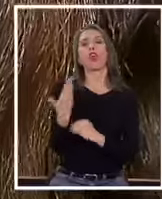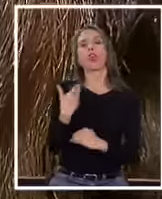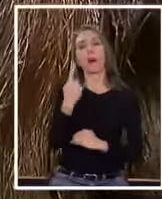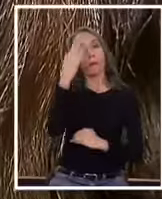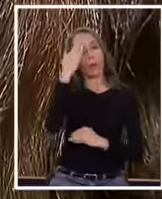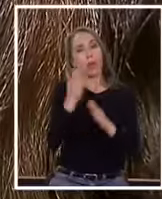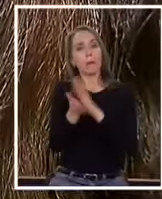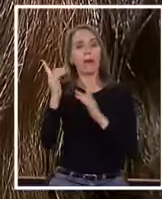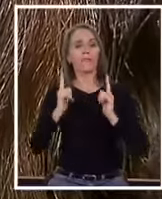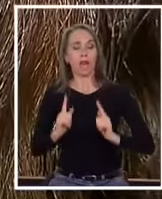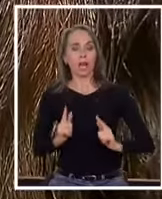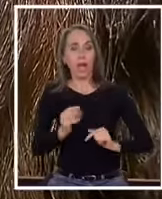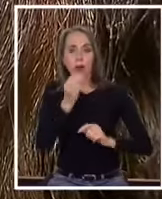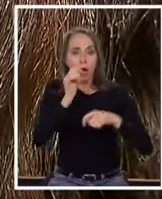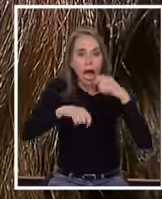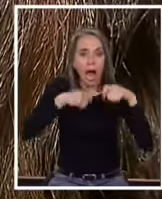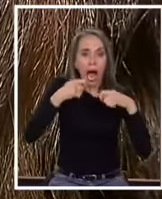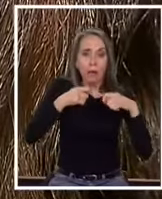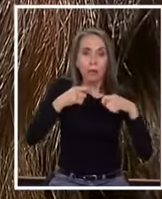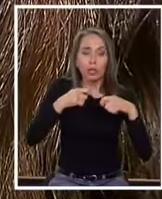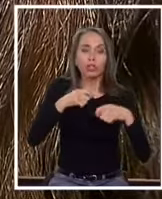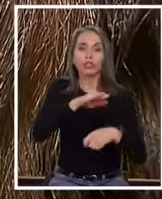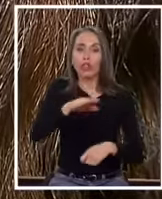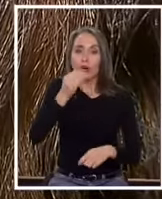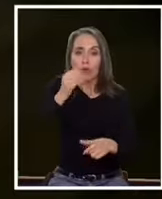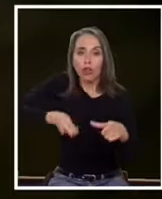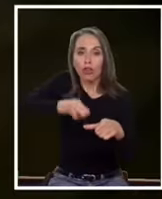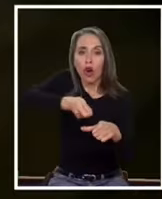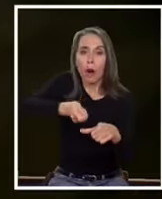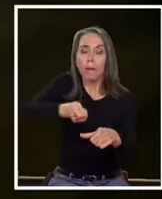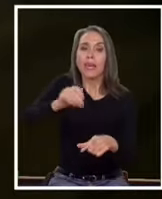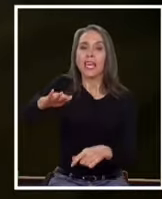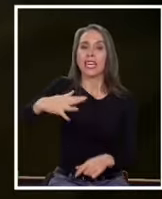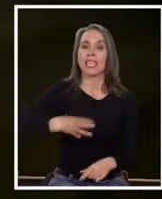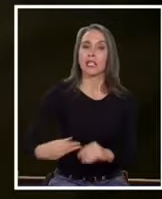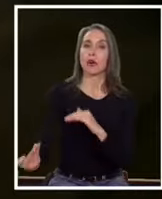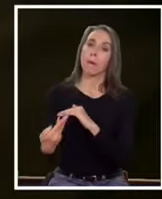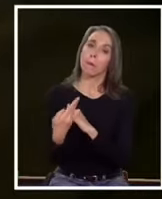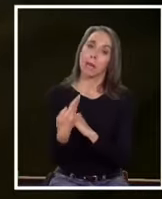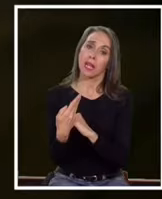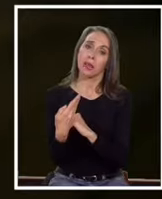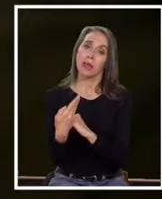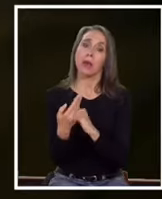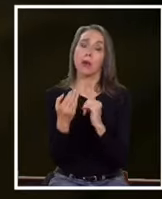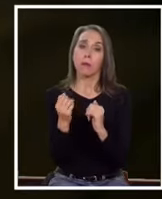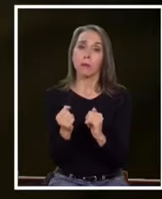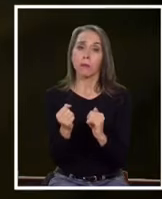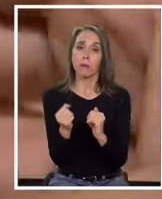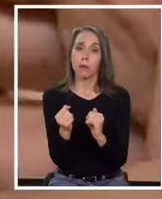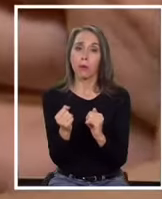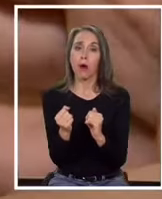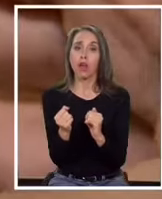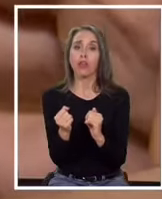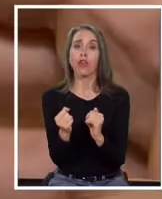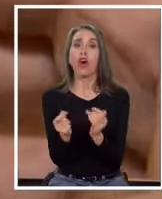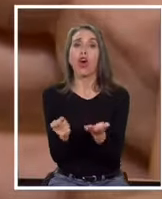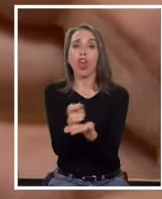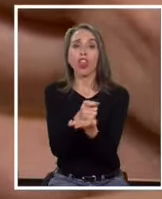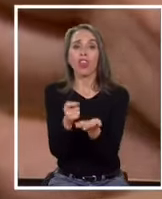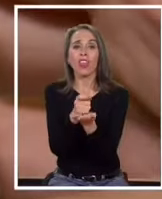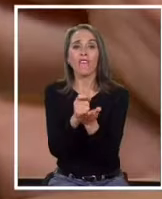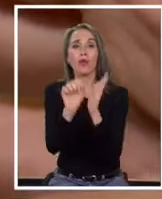vacaciones. Y a la hora de almuerzo, dándole de almuerzo a mis hijos, uno me solicita que si le puedo dejar poner un dibujo